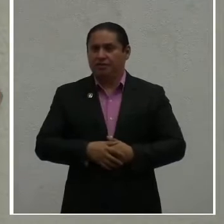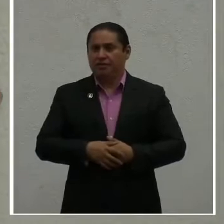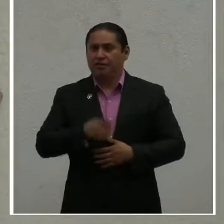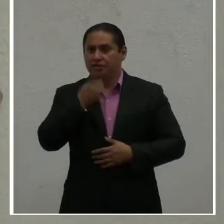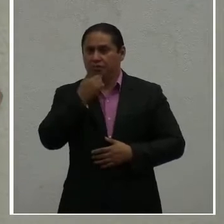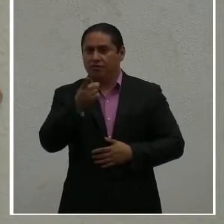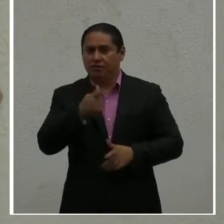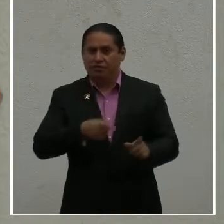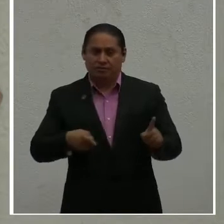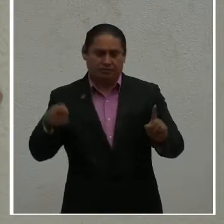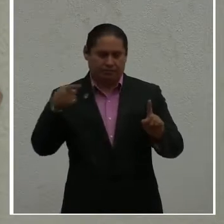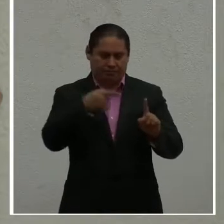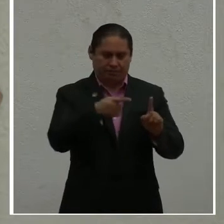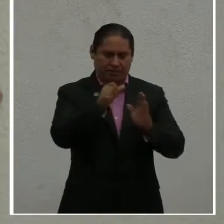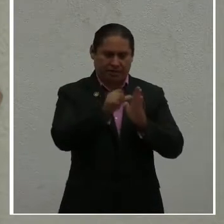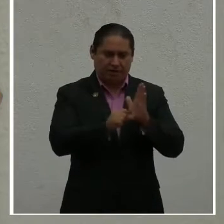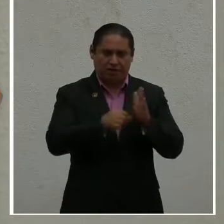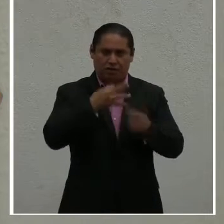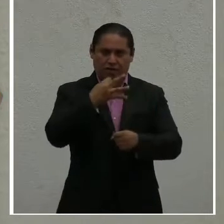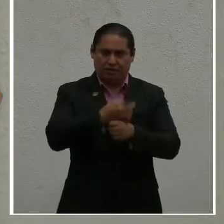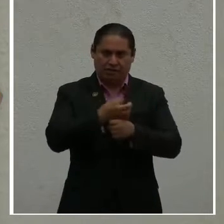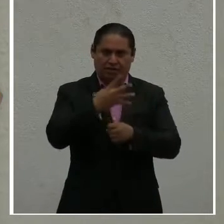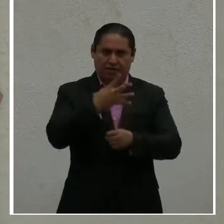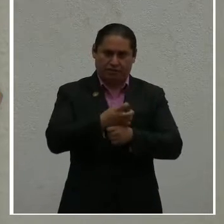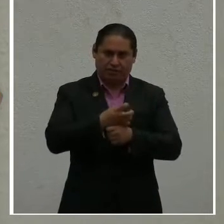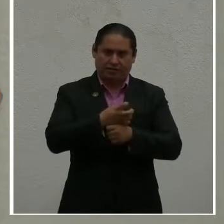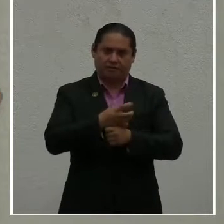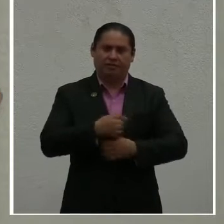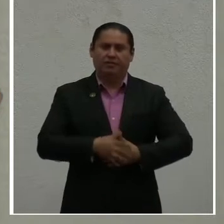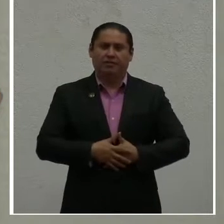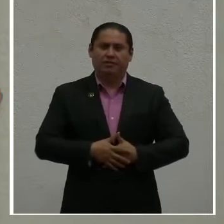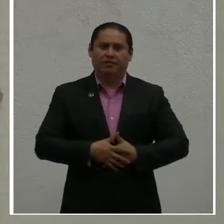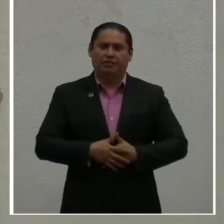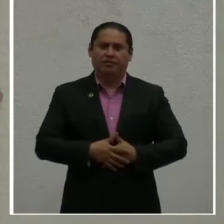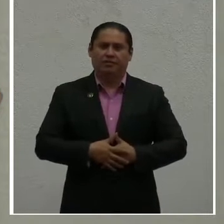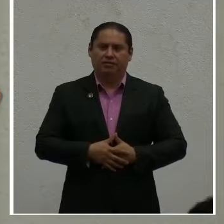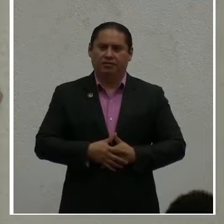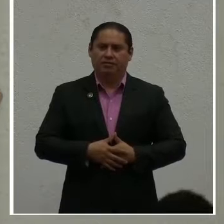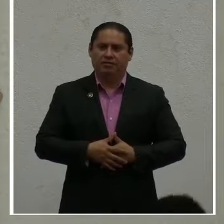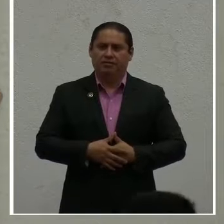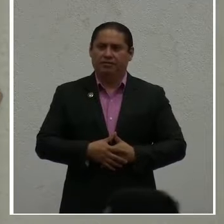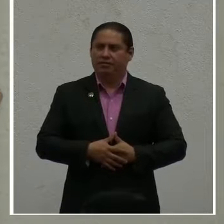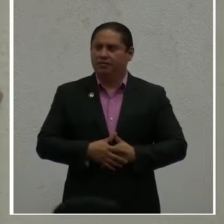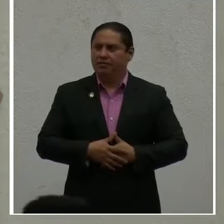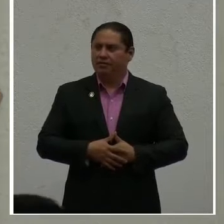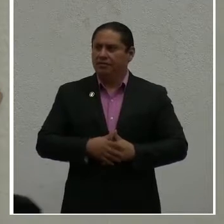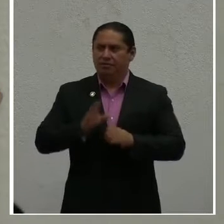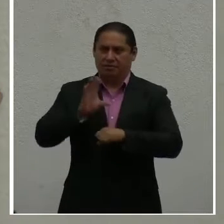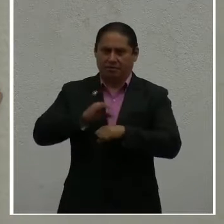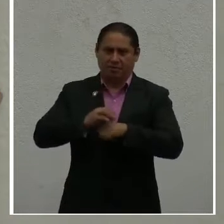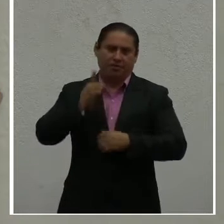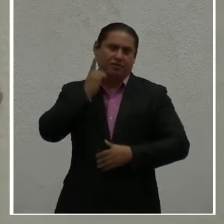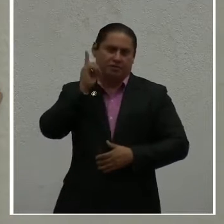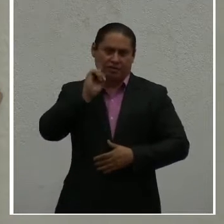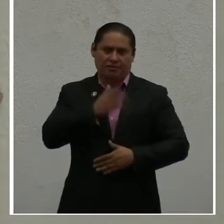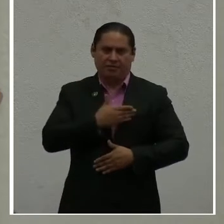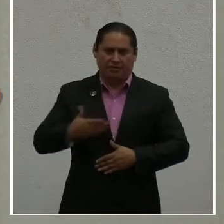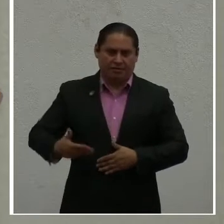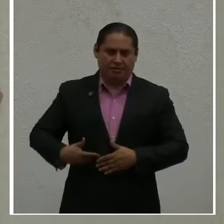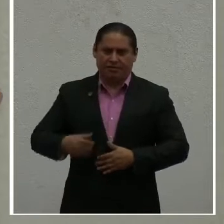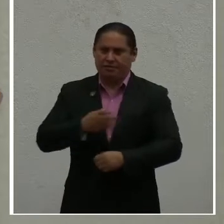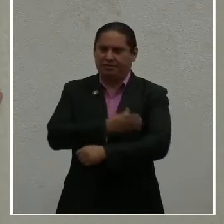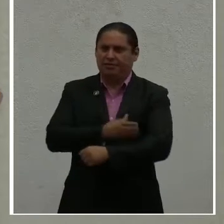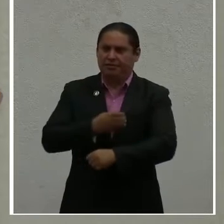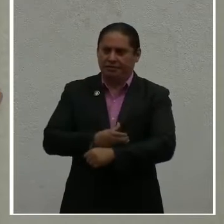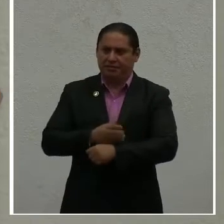específicamente en el artículo 3 y 4, con su permiso, diputada presidenta, compañeros